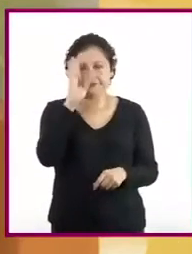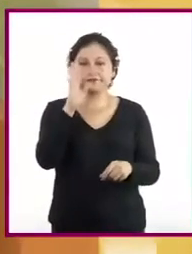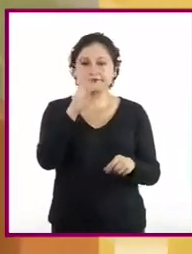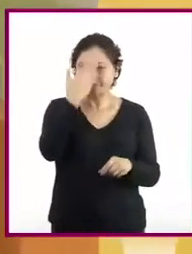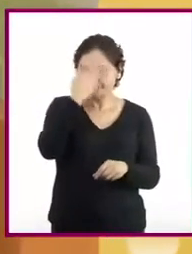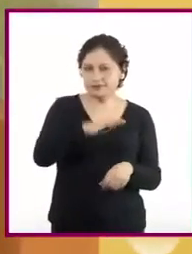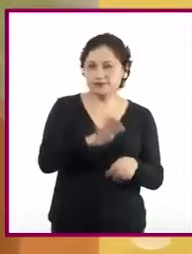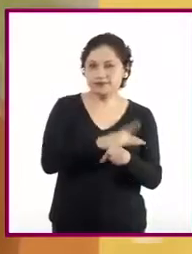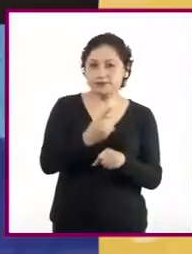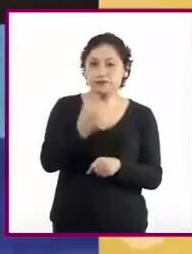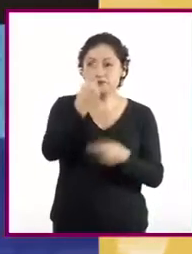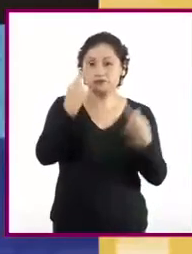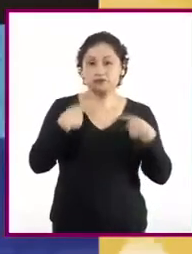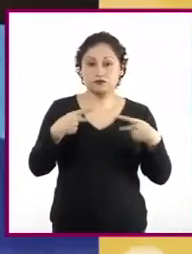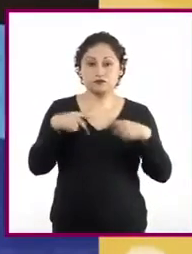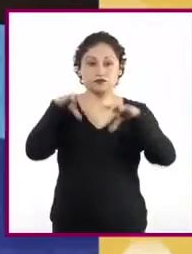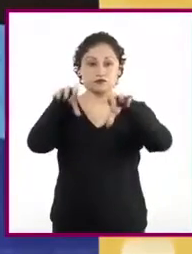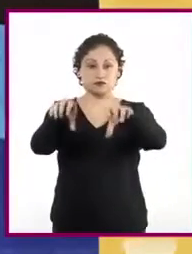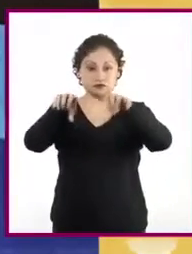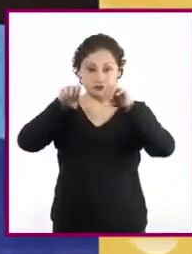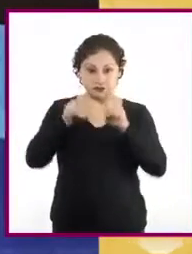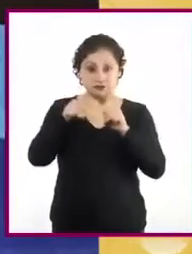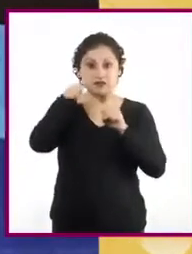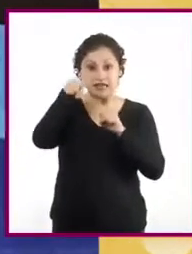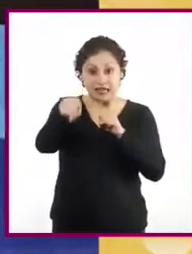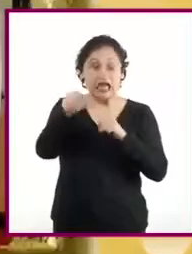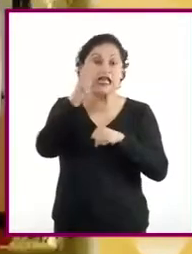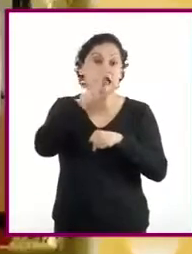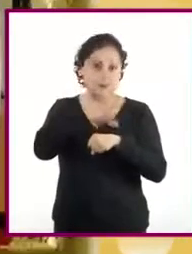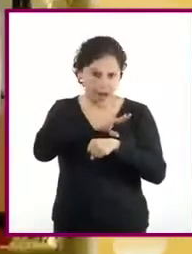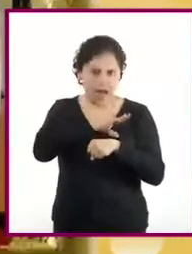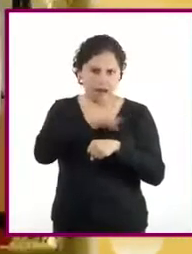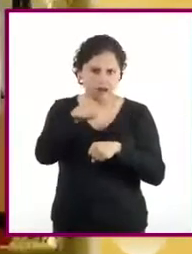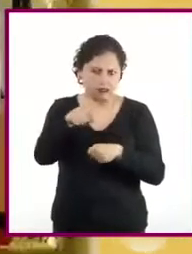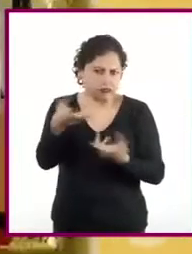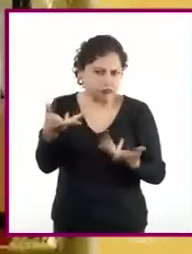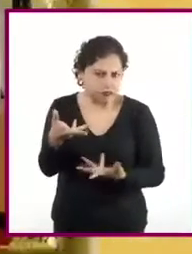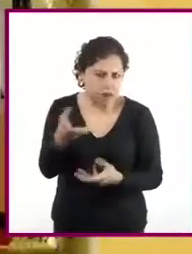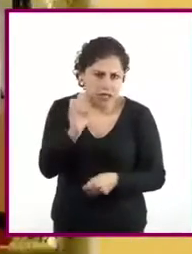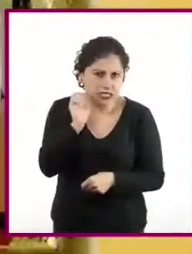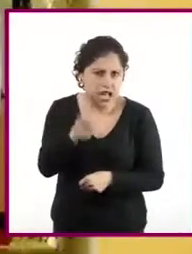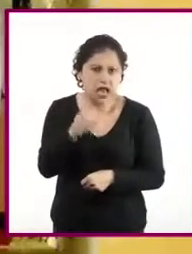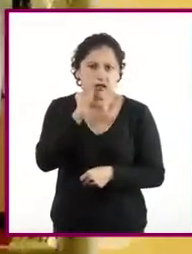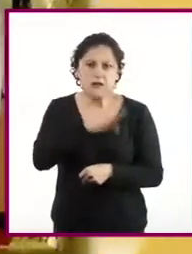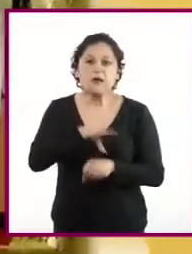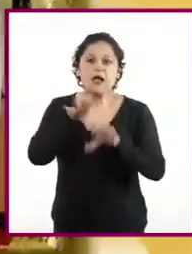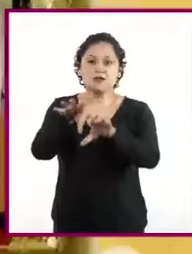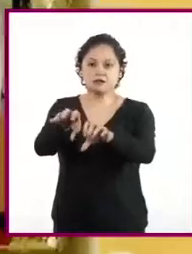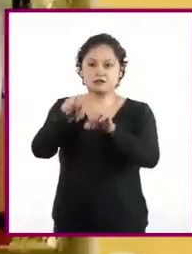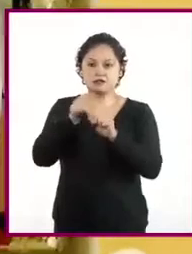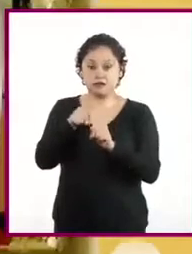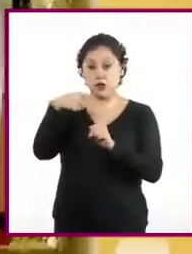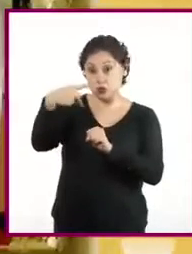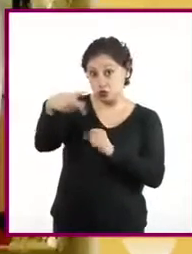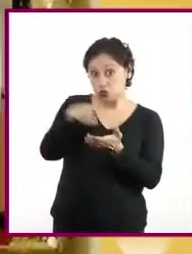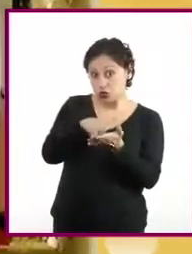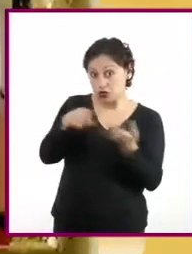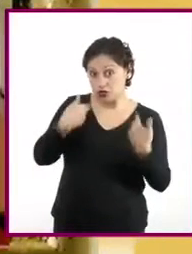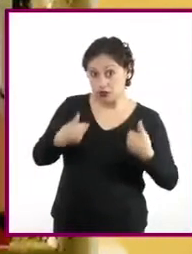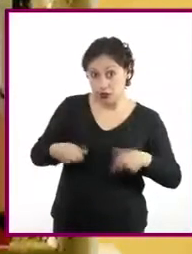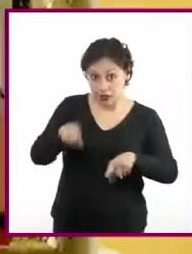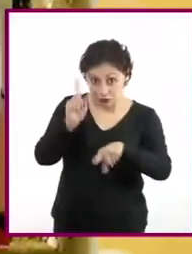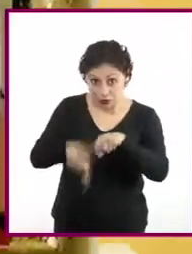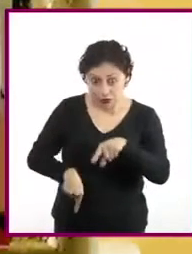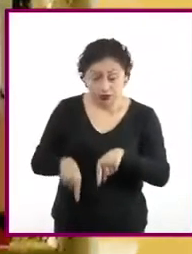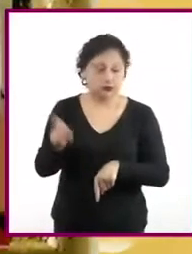de un delito, no pierde sus derechos humanos. Entonces, un principio es que cuando se detiene a una persona, él es inocente hasta que